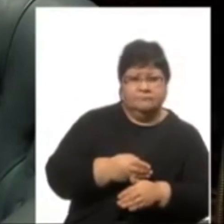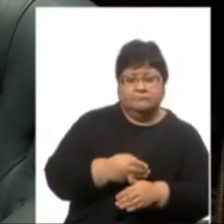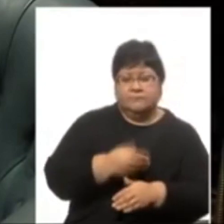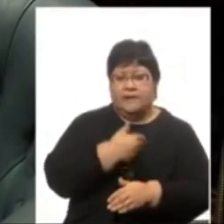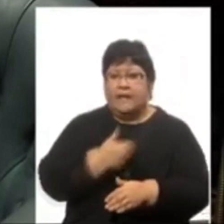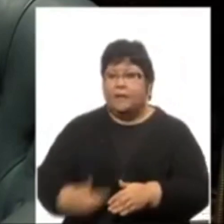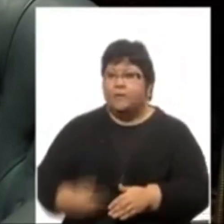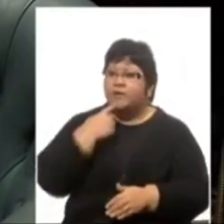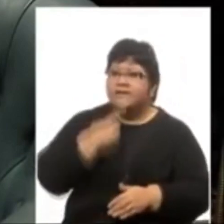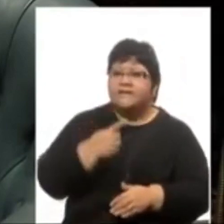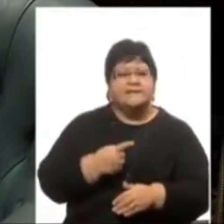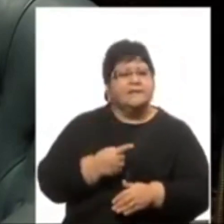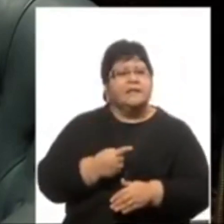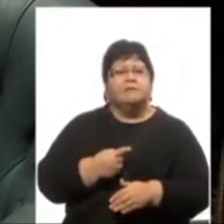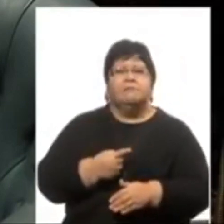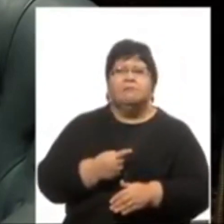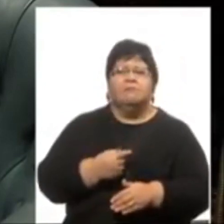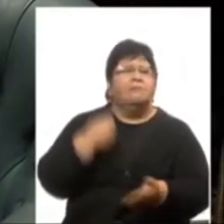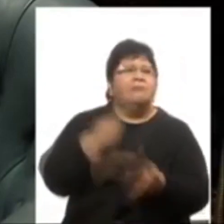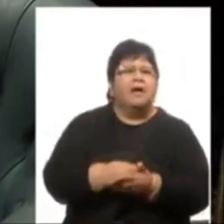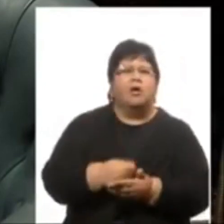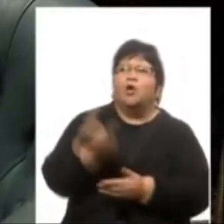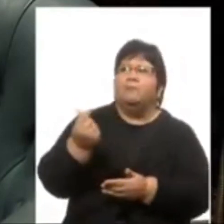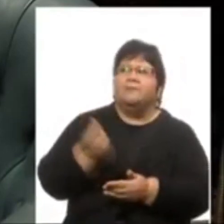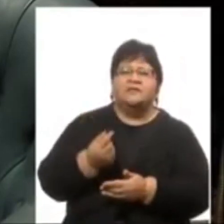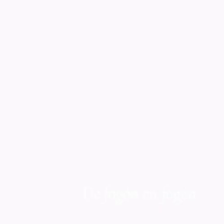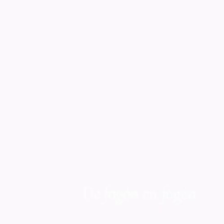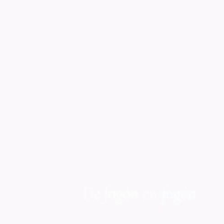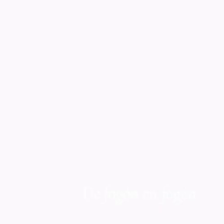y voy a pagar los precios que marca a otro es incomprensible